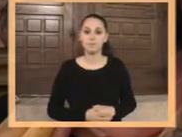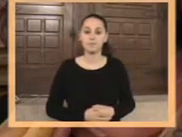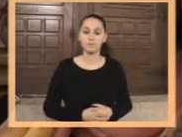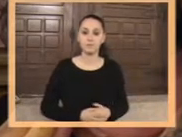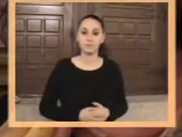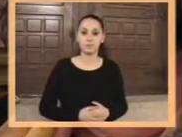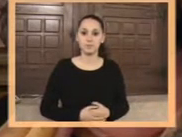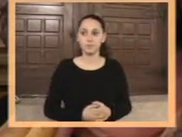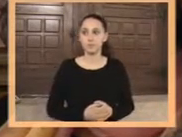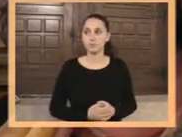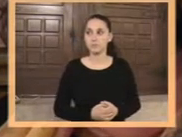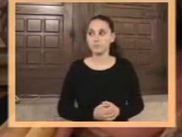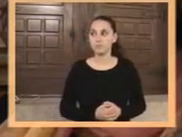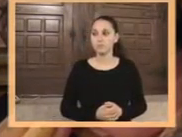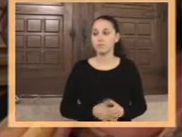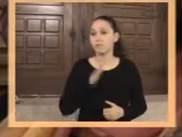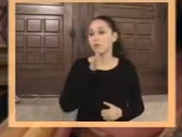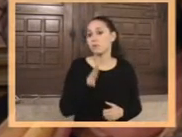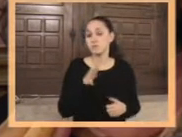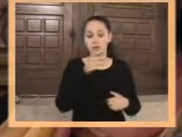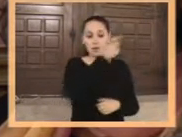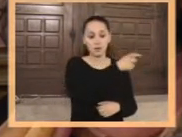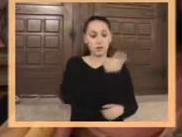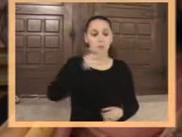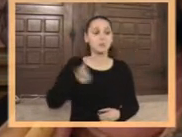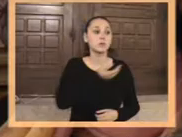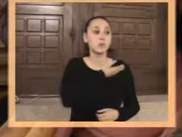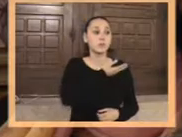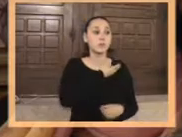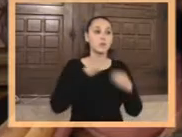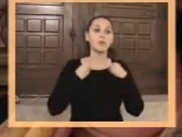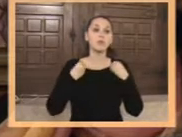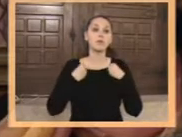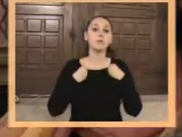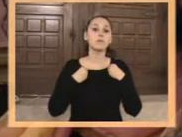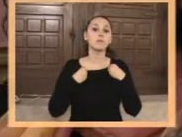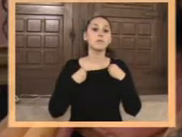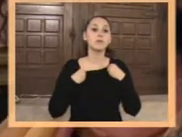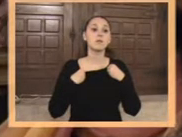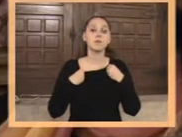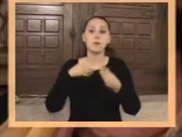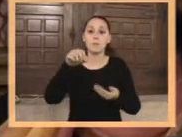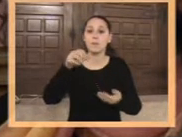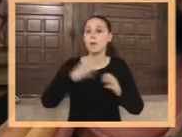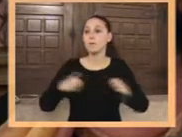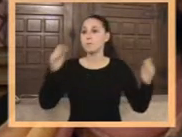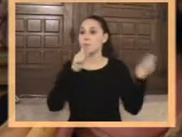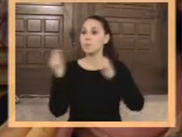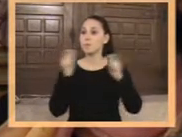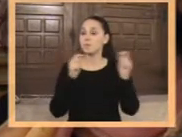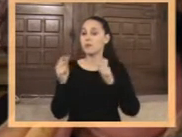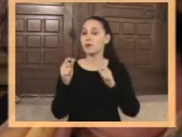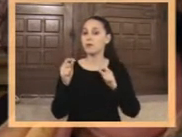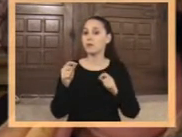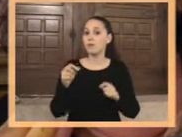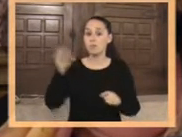aquí o lo que se debate aquí en este pleno. ¿Por qué? Porque a los ciudadanos también muchas veces no saben cuándo es el pleno. Siempre están, ¿cuándo va a ser el pleno de este mes? ¿Cuándo es el pleno de